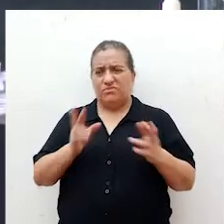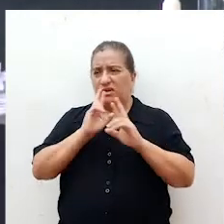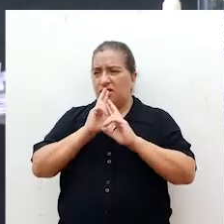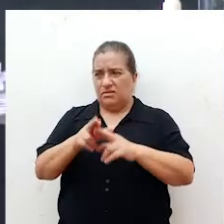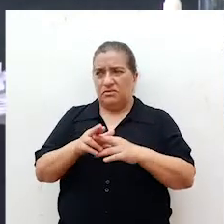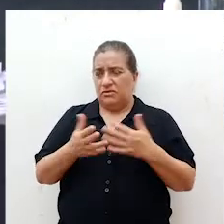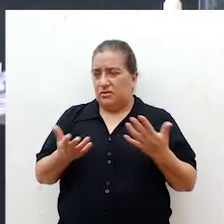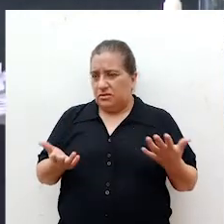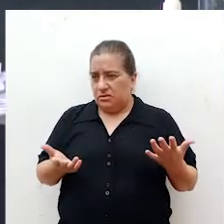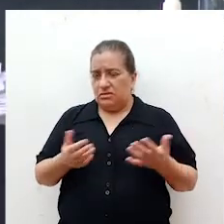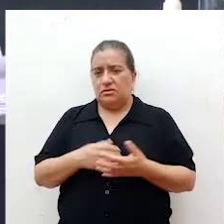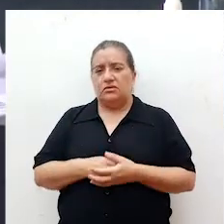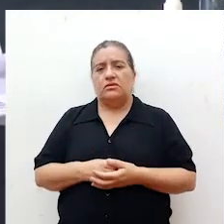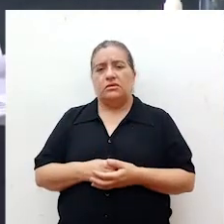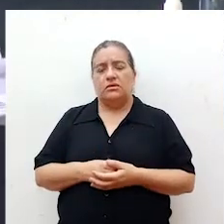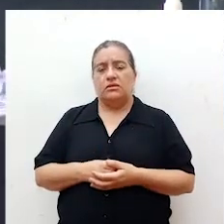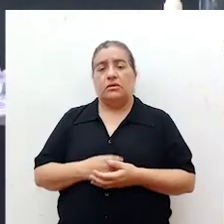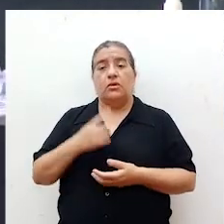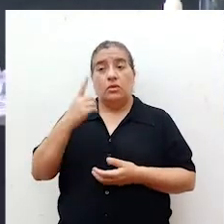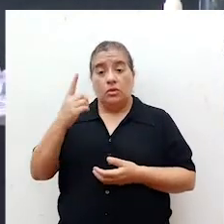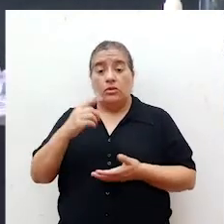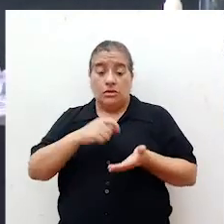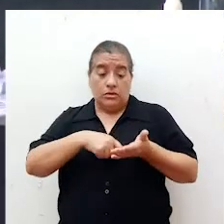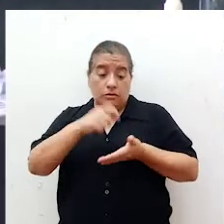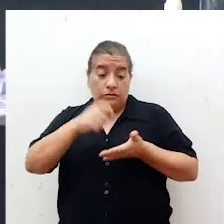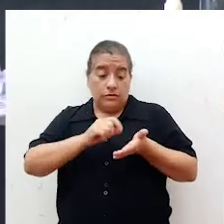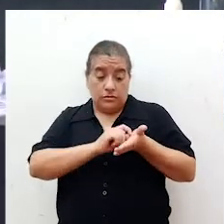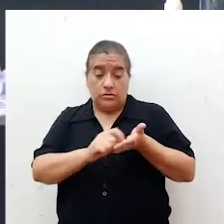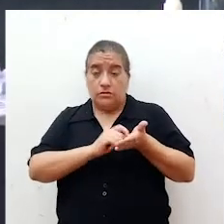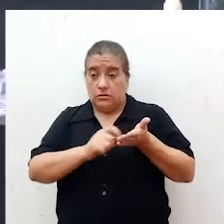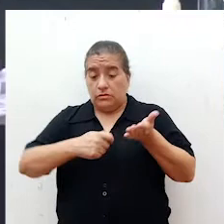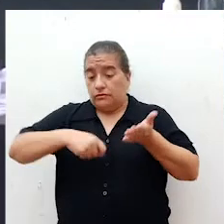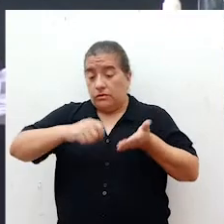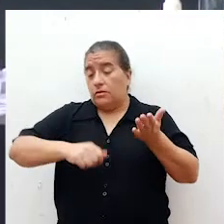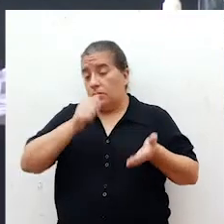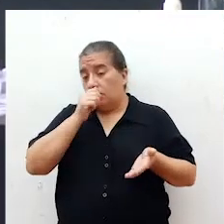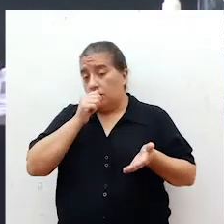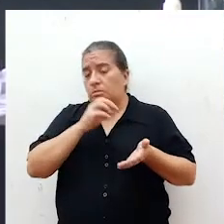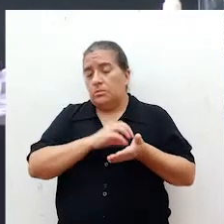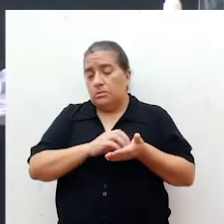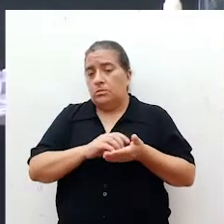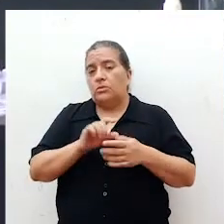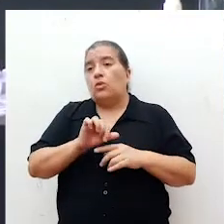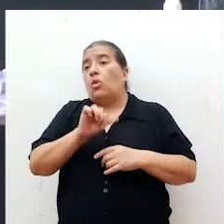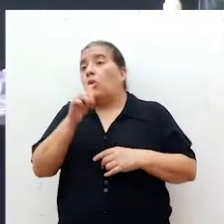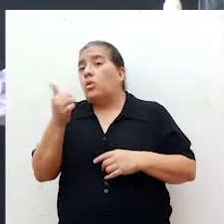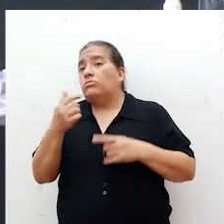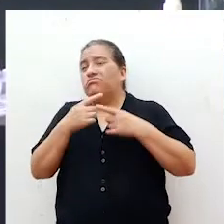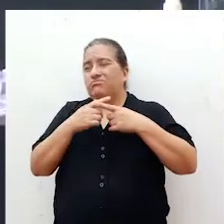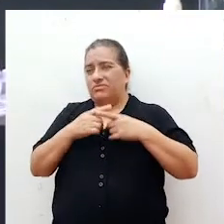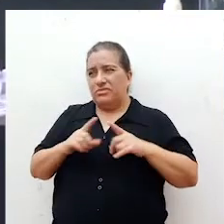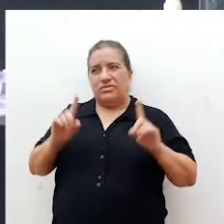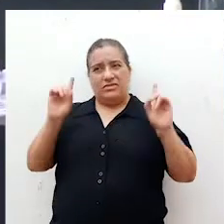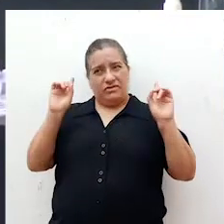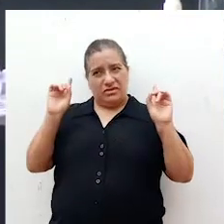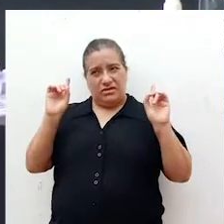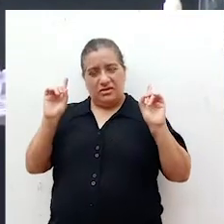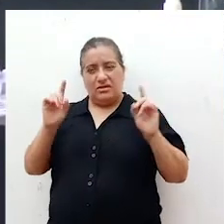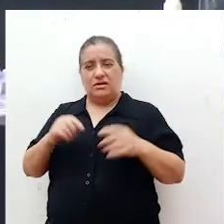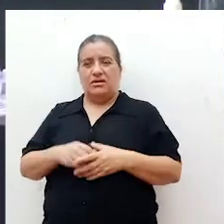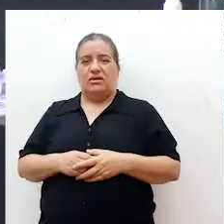confidencialidad. La respuesta nuestra fue, una cosa es que el contrato tenga cláusula de